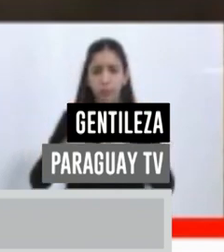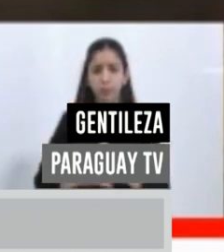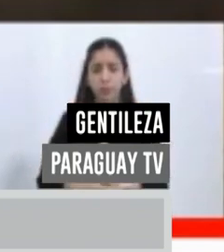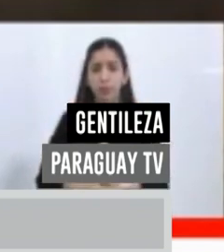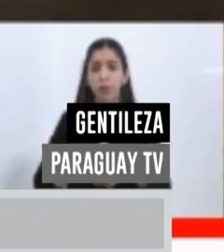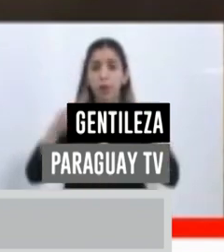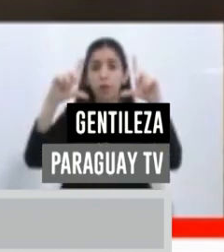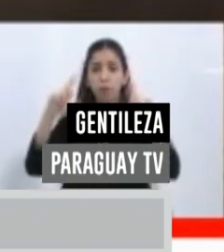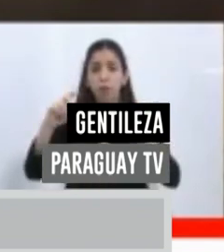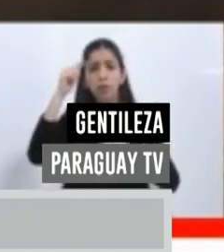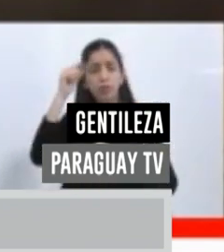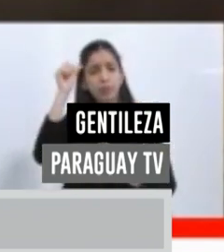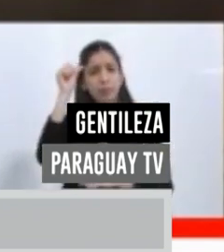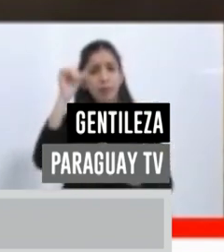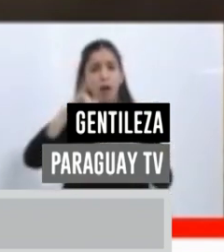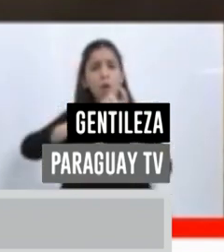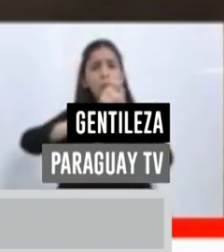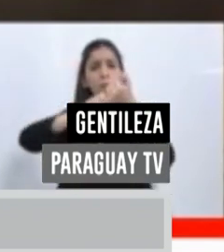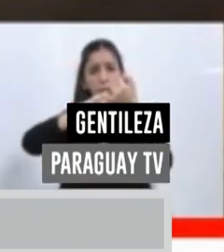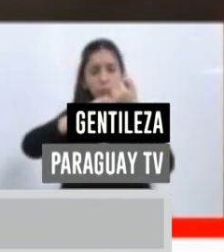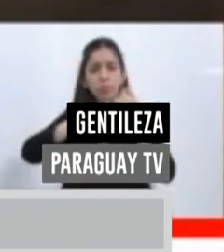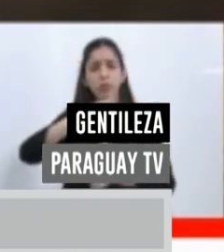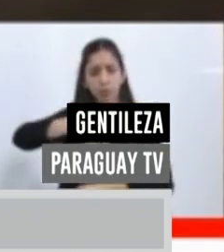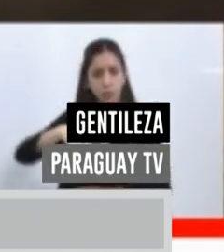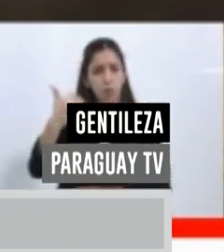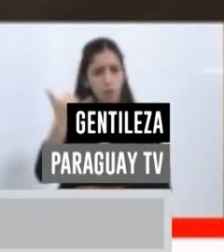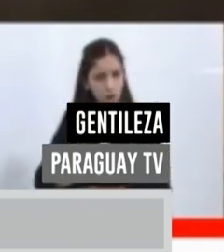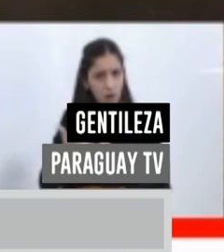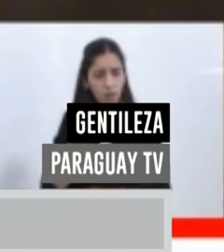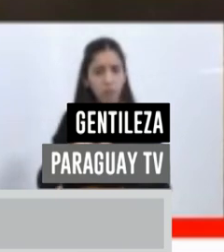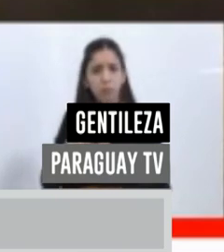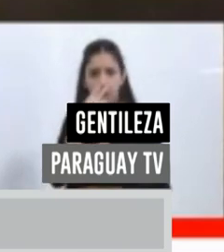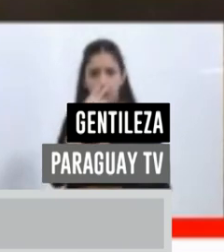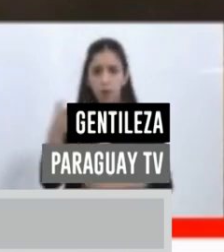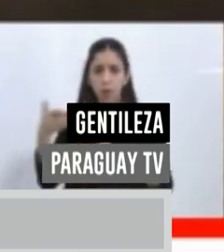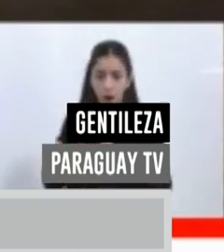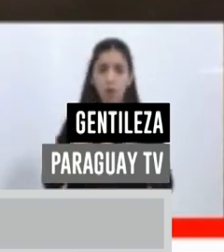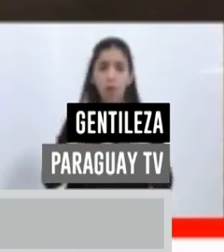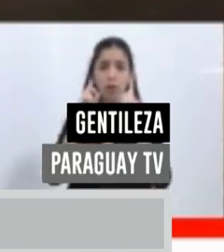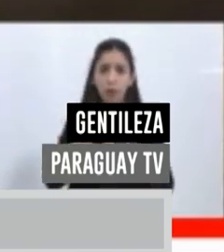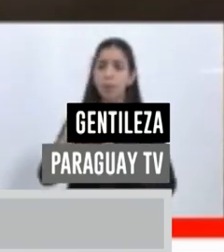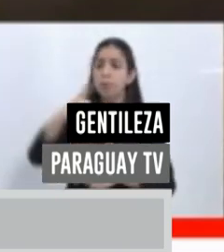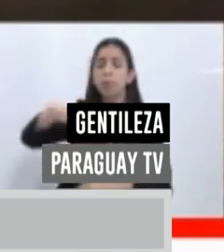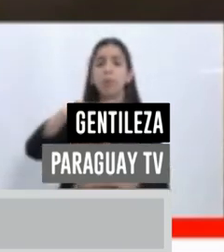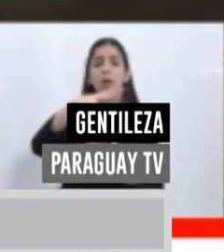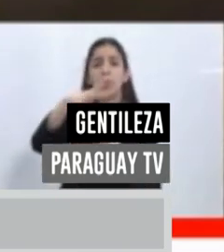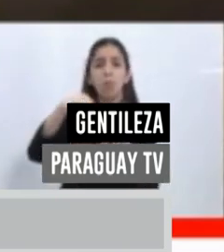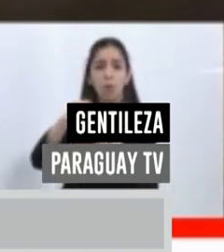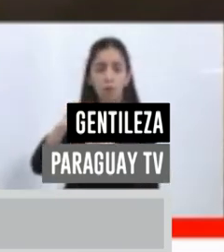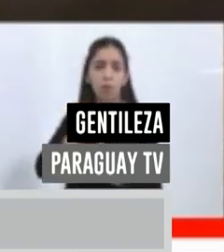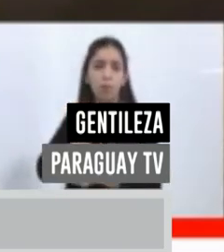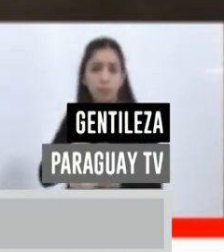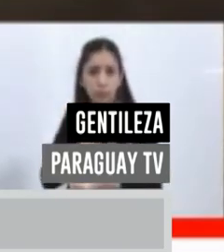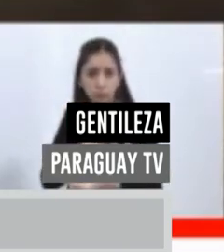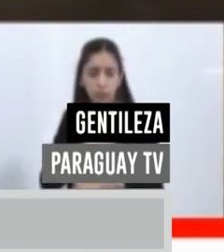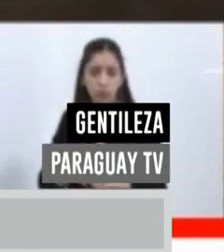una foto que es un poco el compromiso que tenemos y que venimos a renovar hoy con nuestra gente,